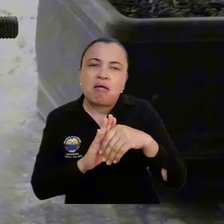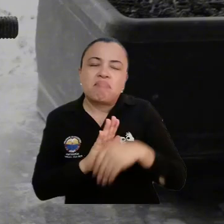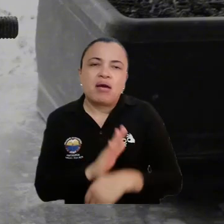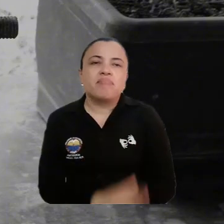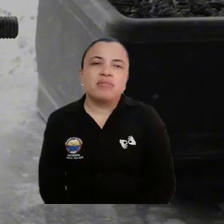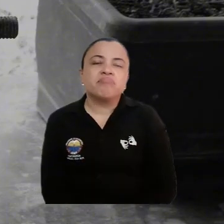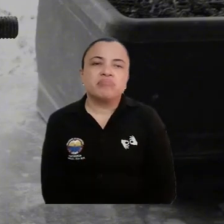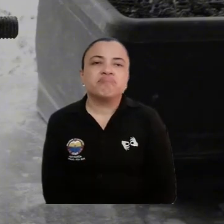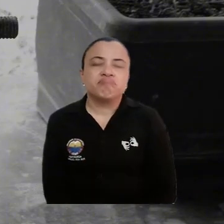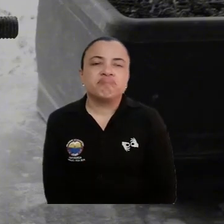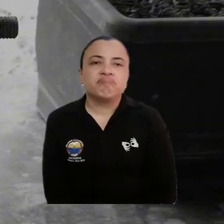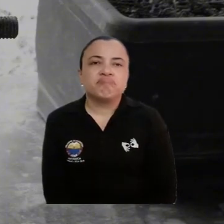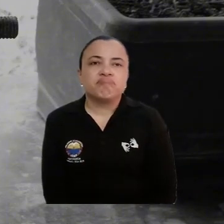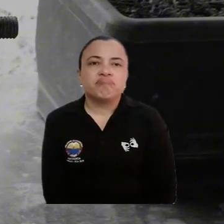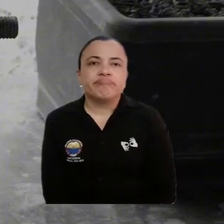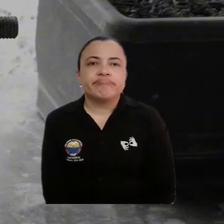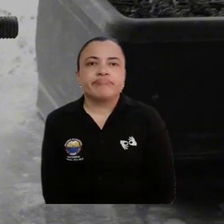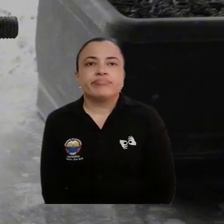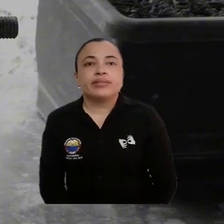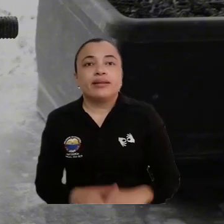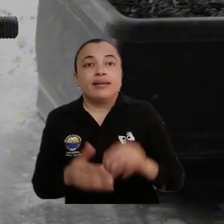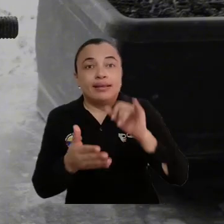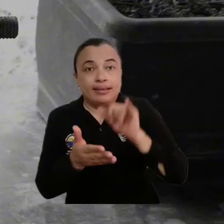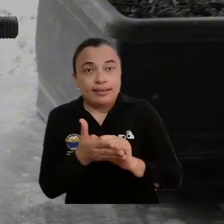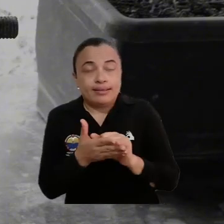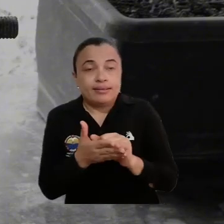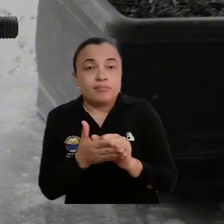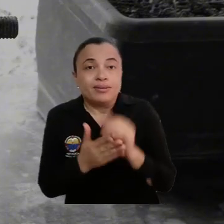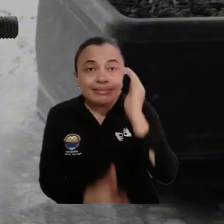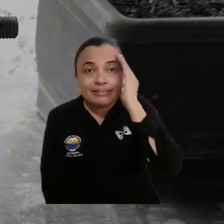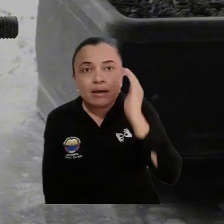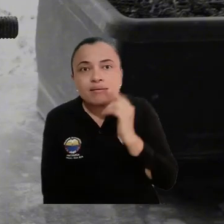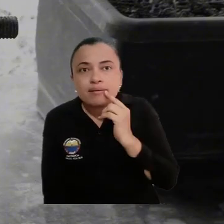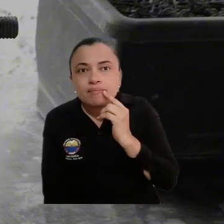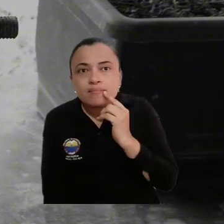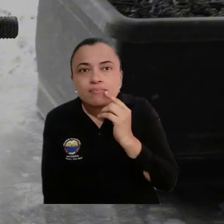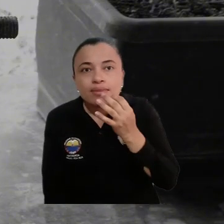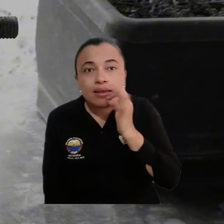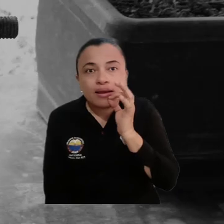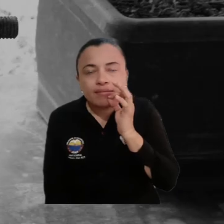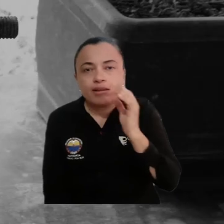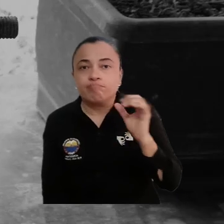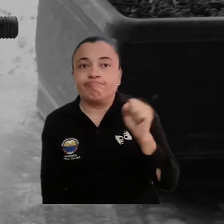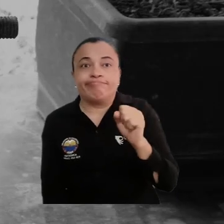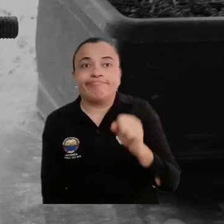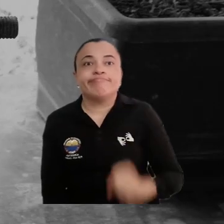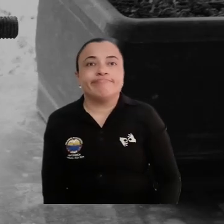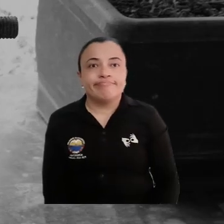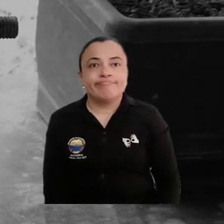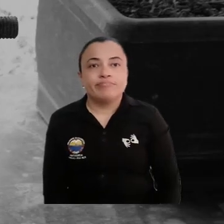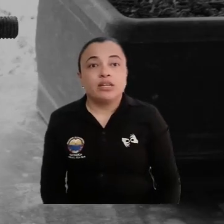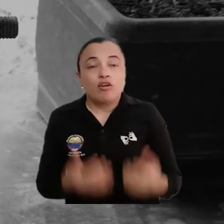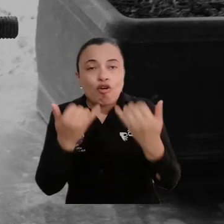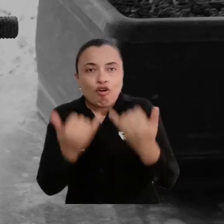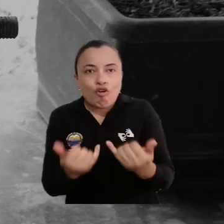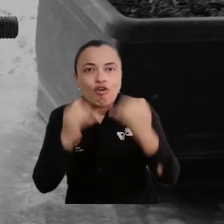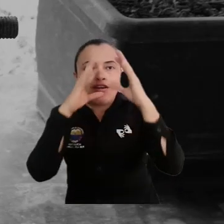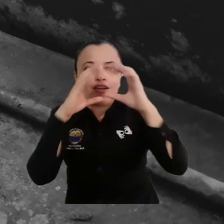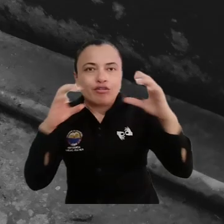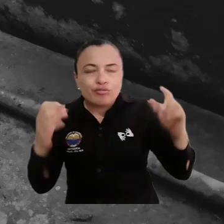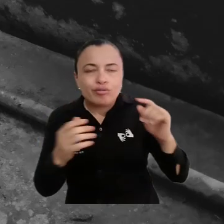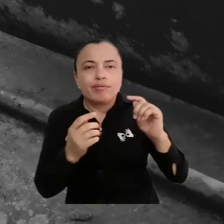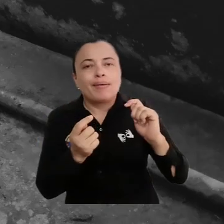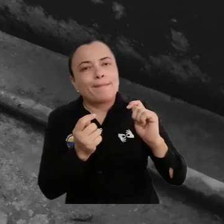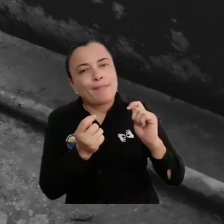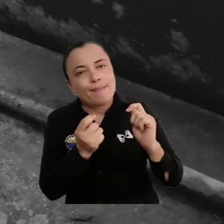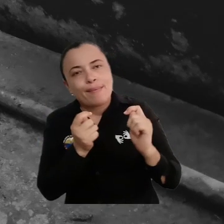han ido decayendo las finquetas. El tipo que sabía el café no dejaba que una finca. Hoy, Las Nubes simboliza la transición